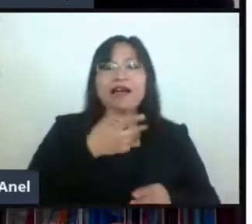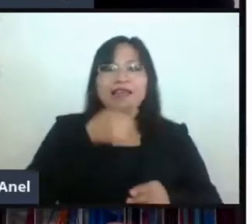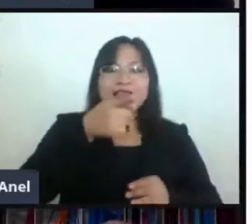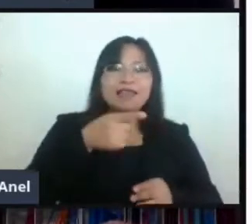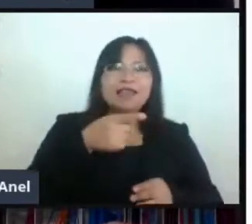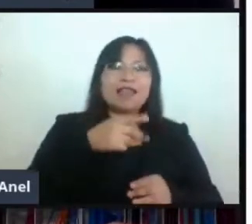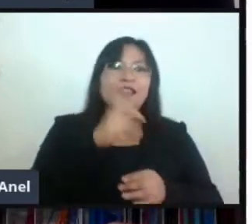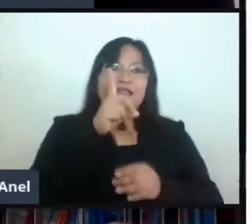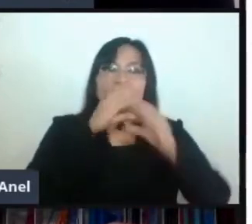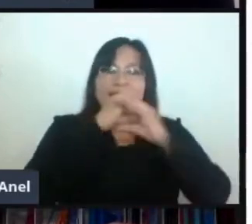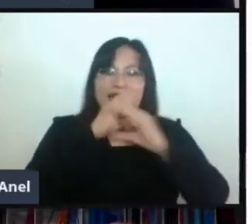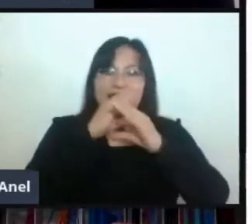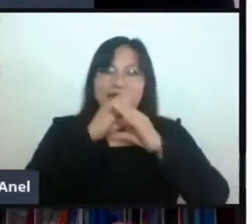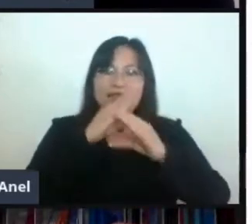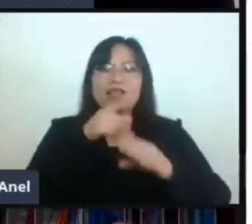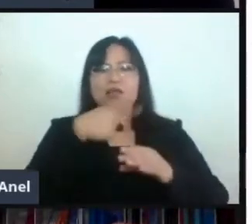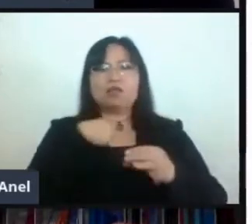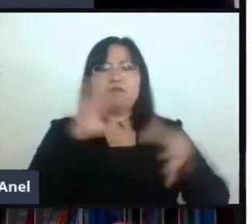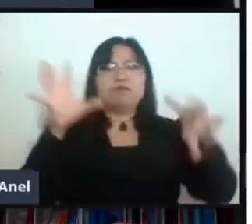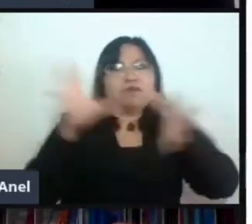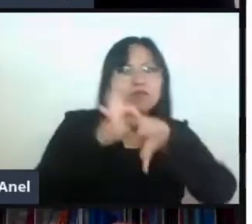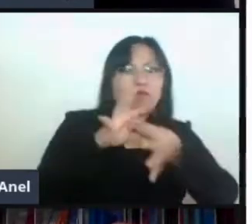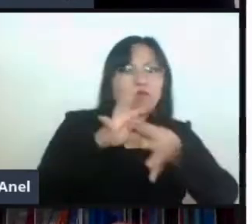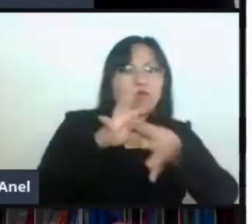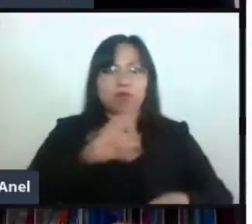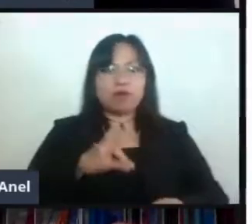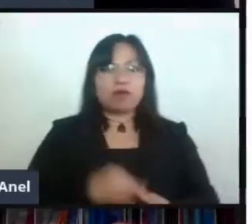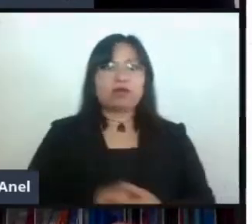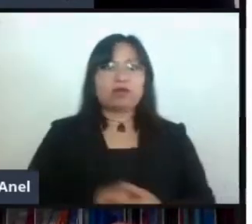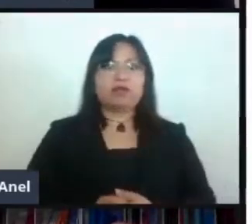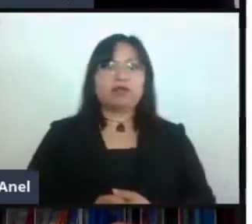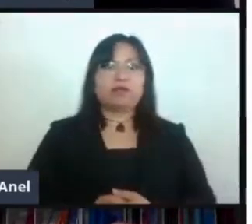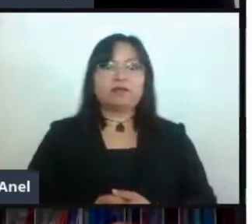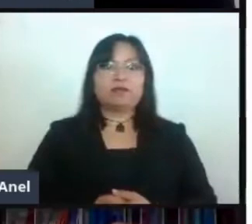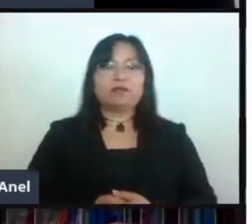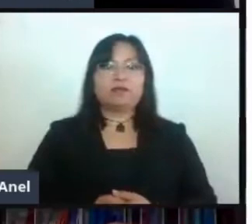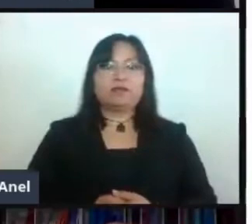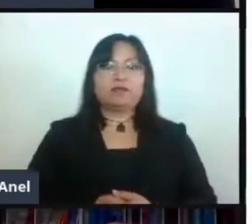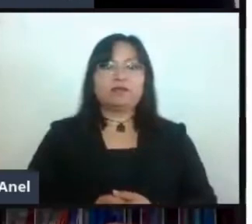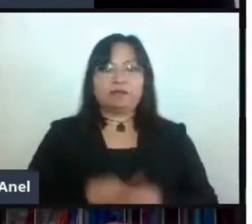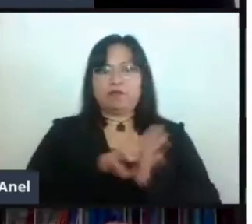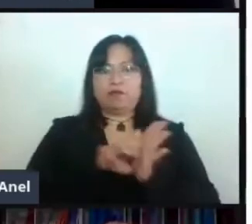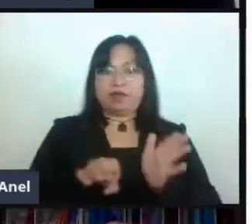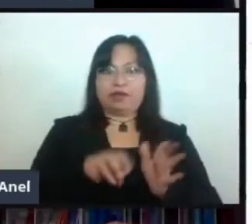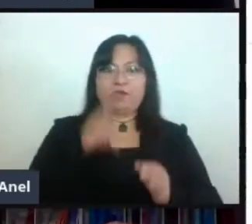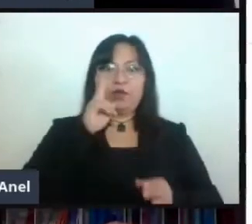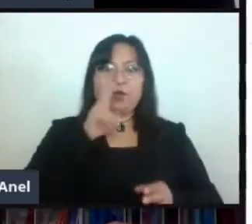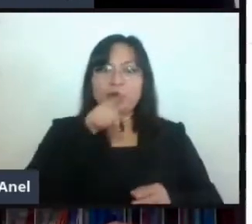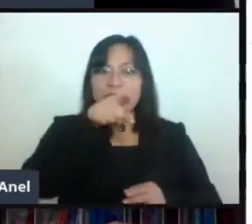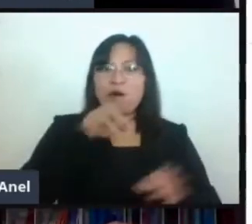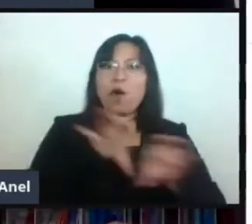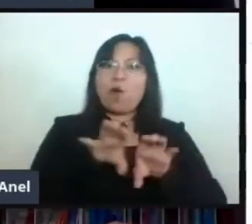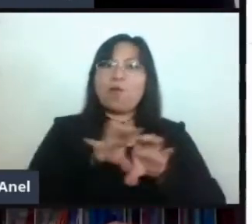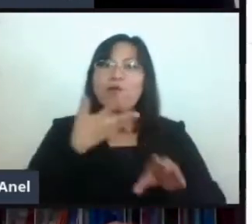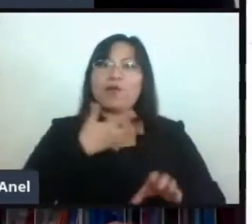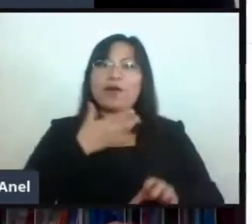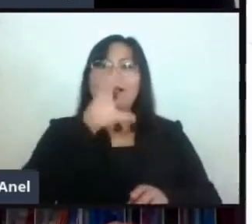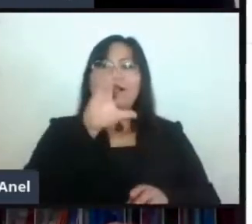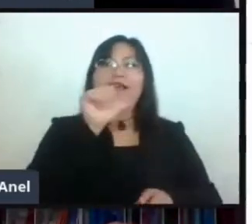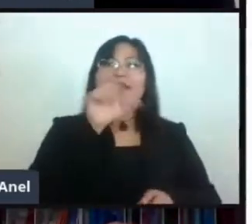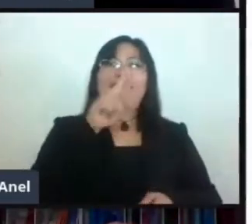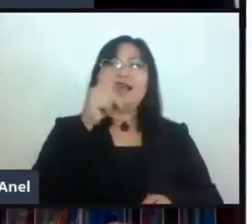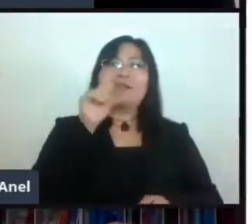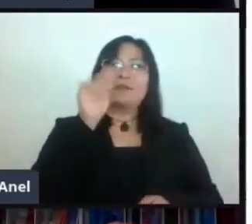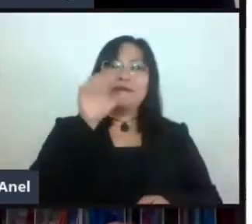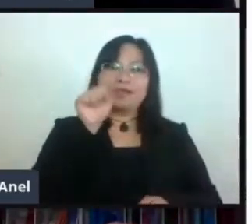Y en mi Drive, yo tengo, de hecho, miren, están todos los classrooms que yo tengo aquí y yo había entrado a